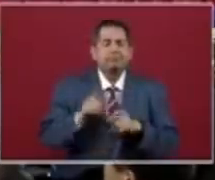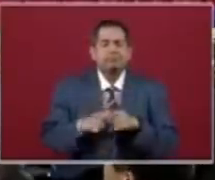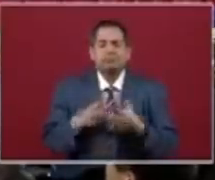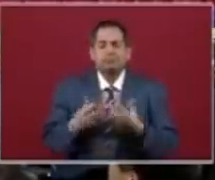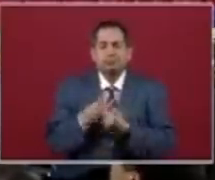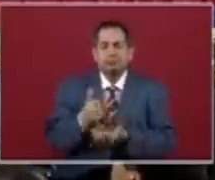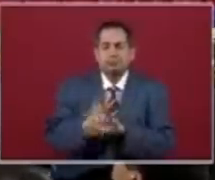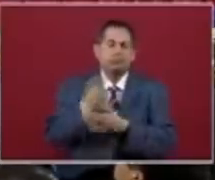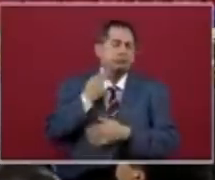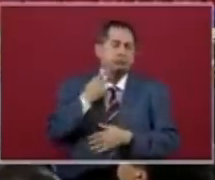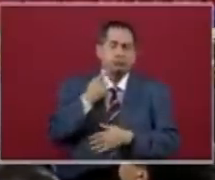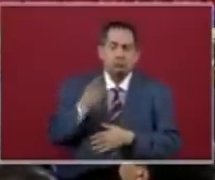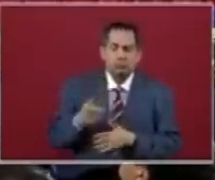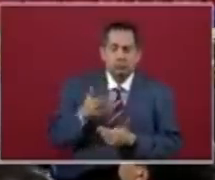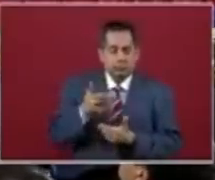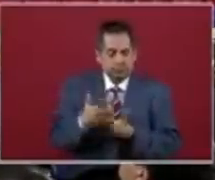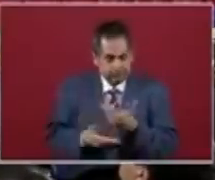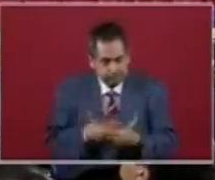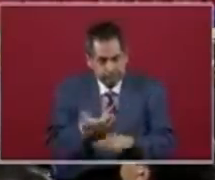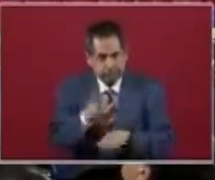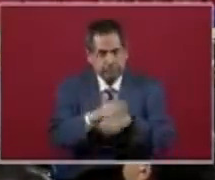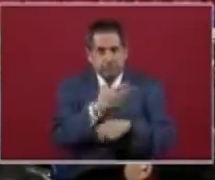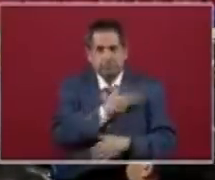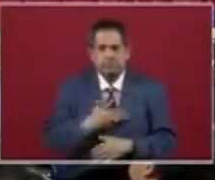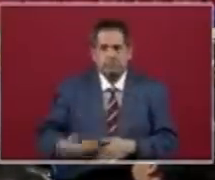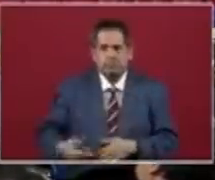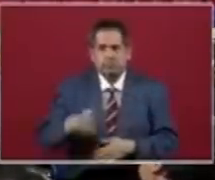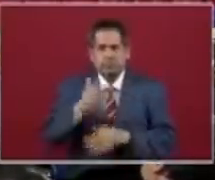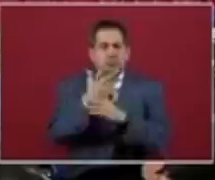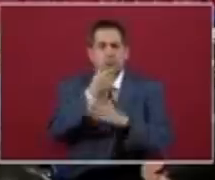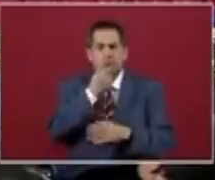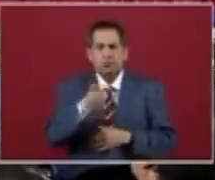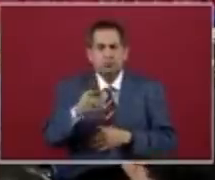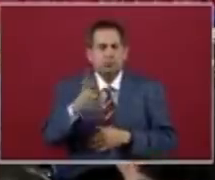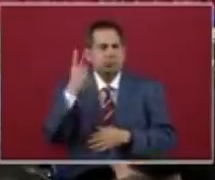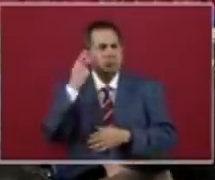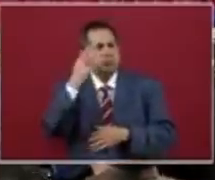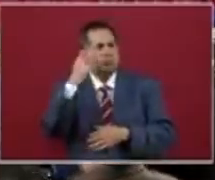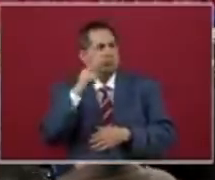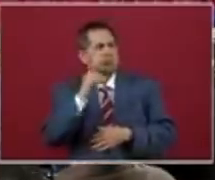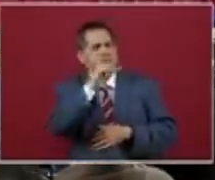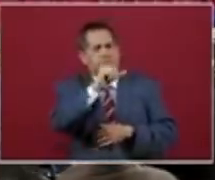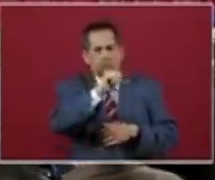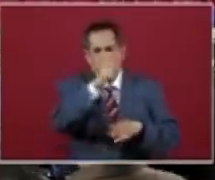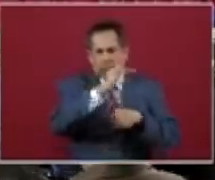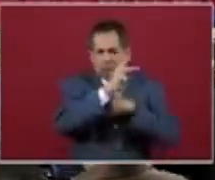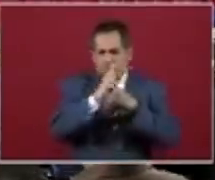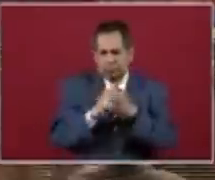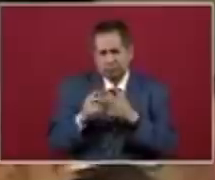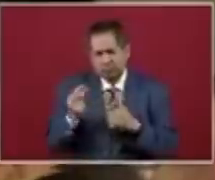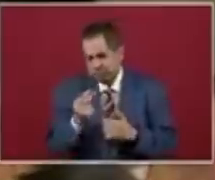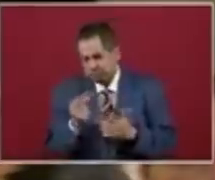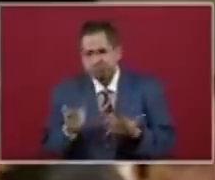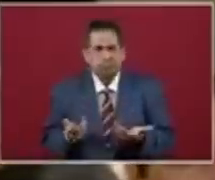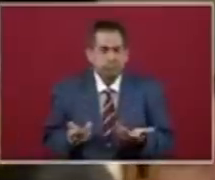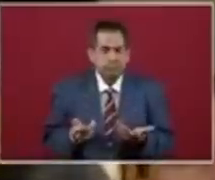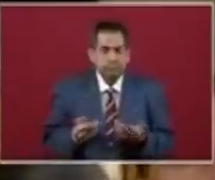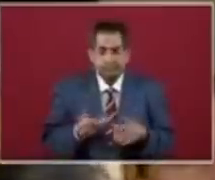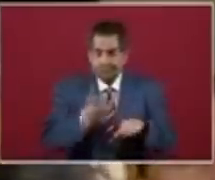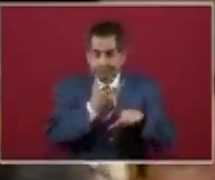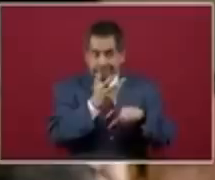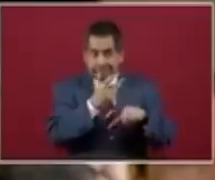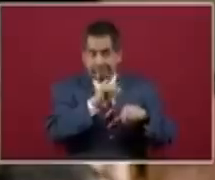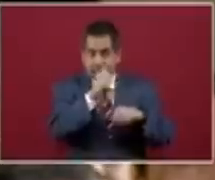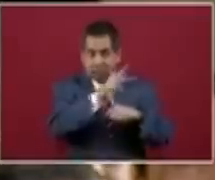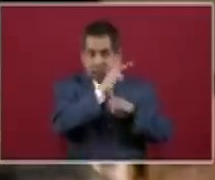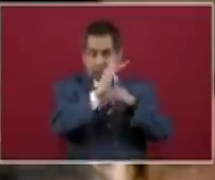políticos. Y si me permite, presidente, usted ha dicho que no va a viajar al extranjero a menos que se necesite. En el extranjero,